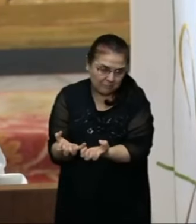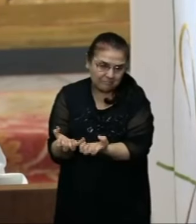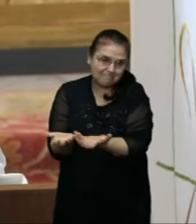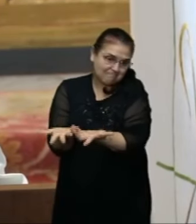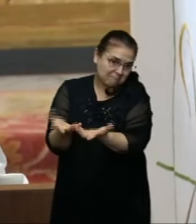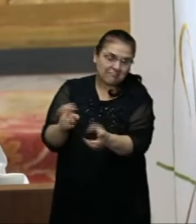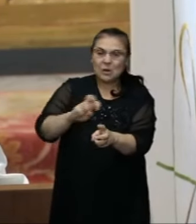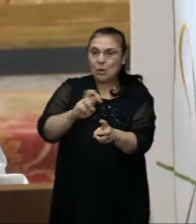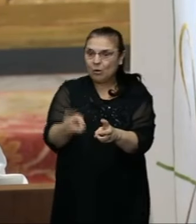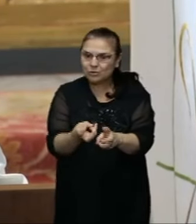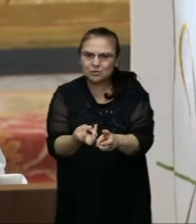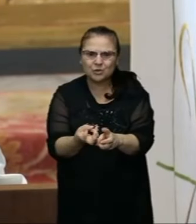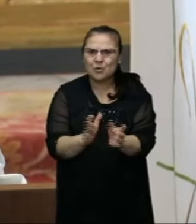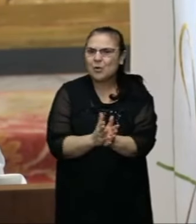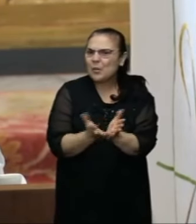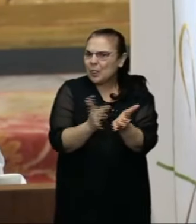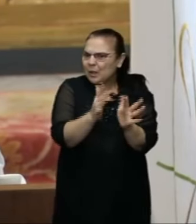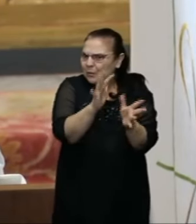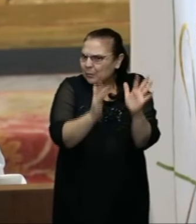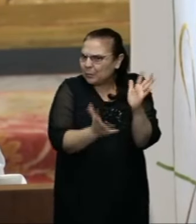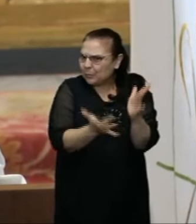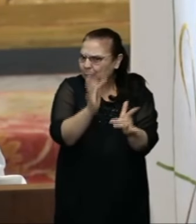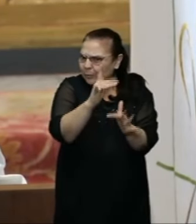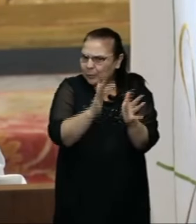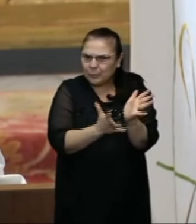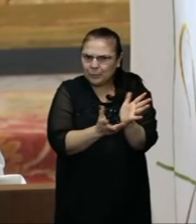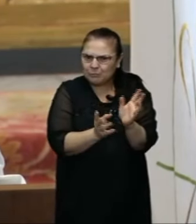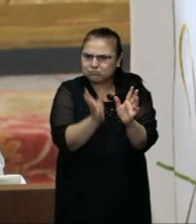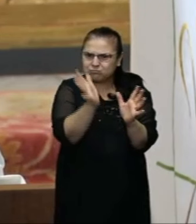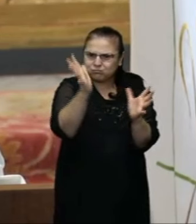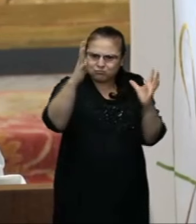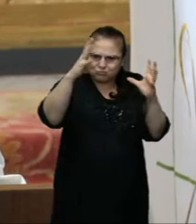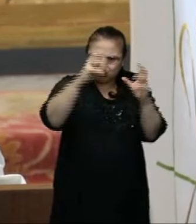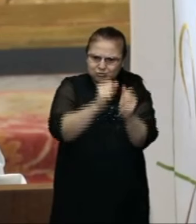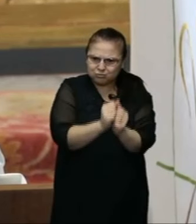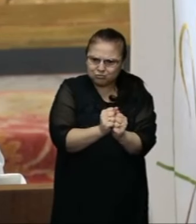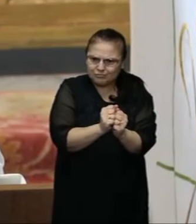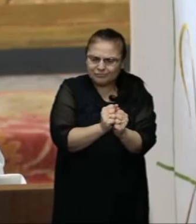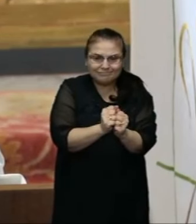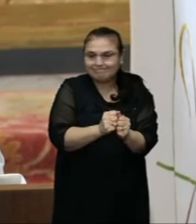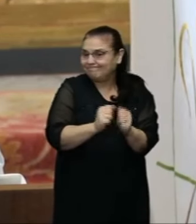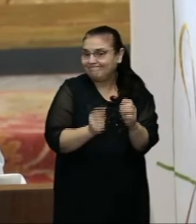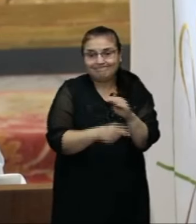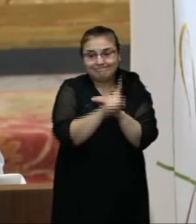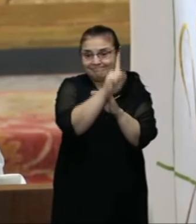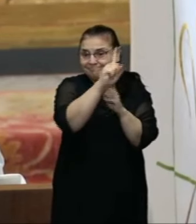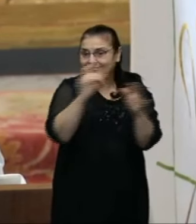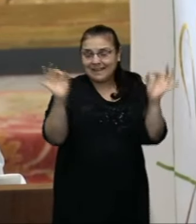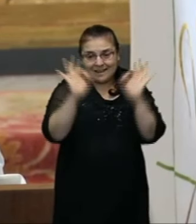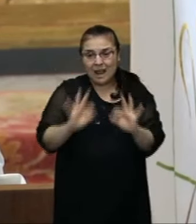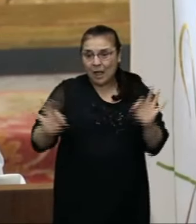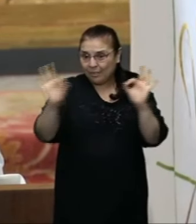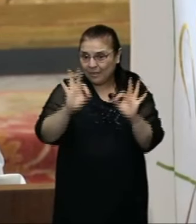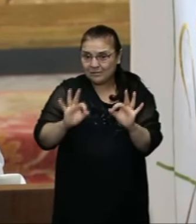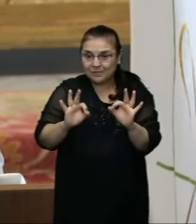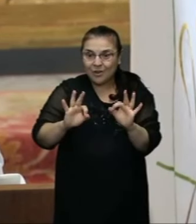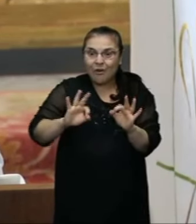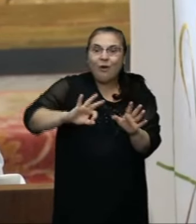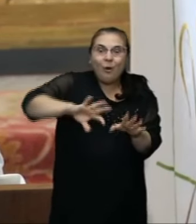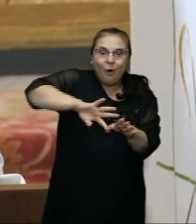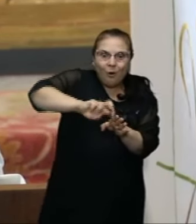abrojos. Los abrojos crecieron, la ahogaron y no dio grano. El resto cayó en tierra